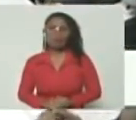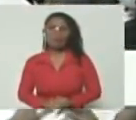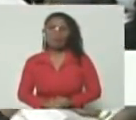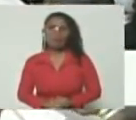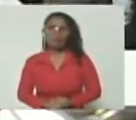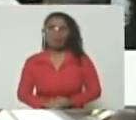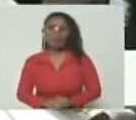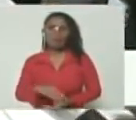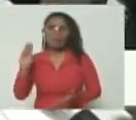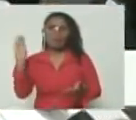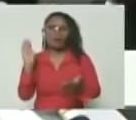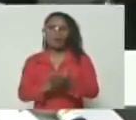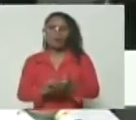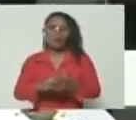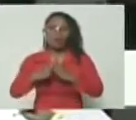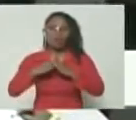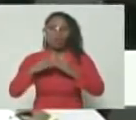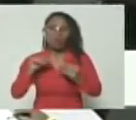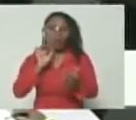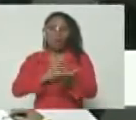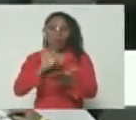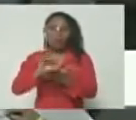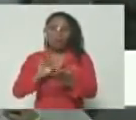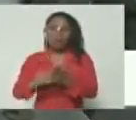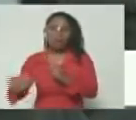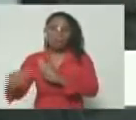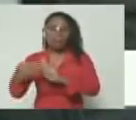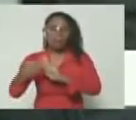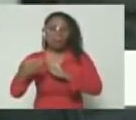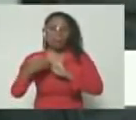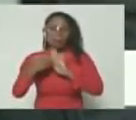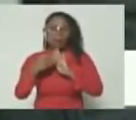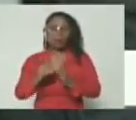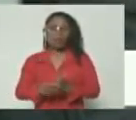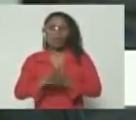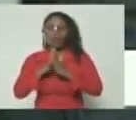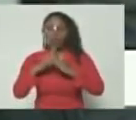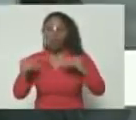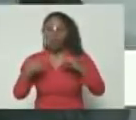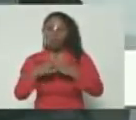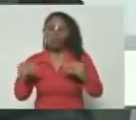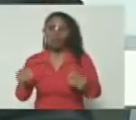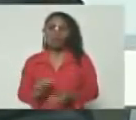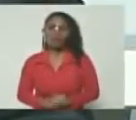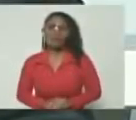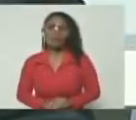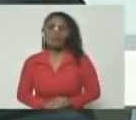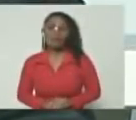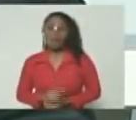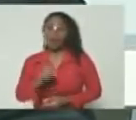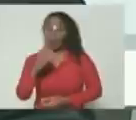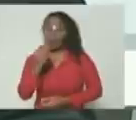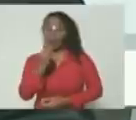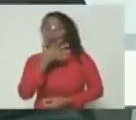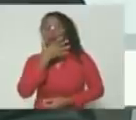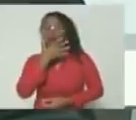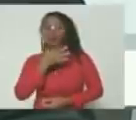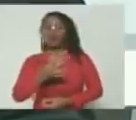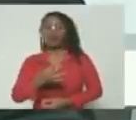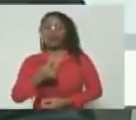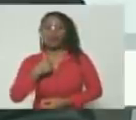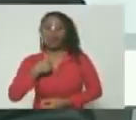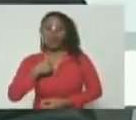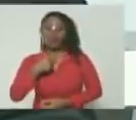Nos aplicaron todas las estrategias extremistas, todas. Es muy fácil decir lo que voy a